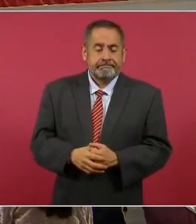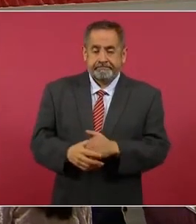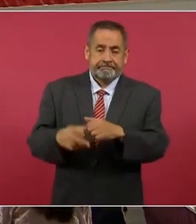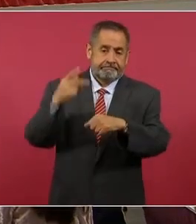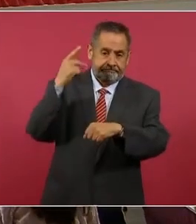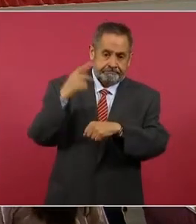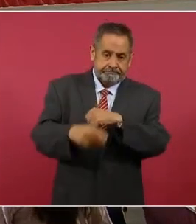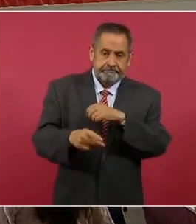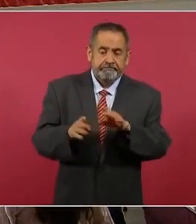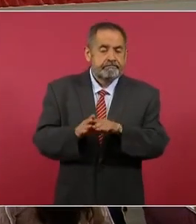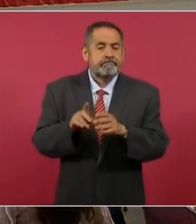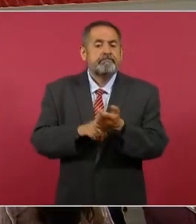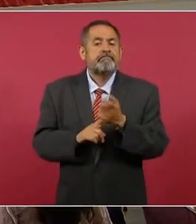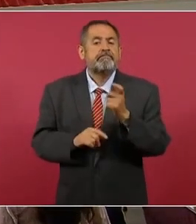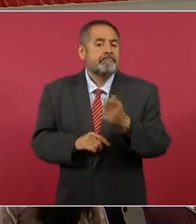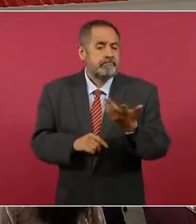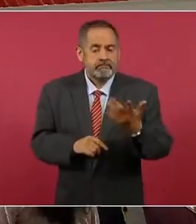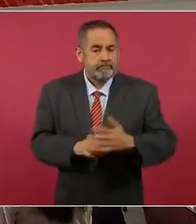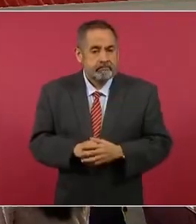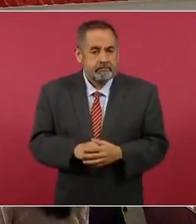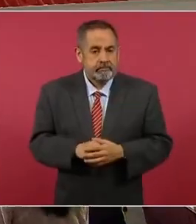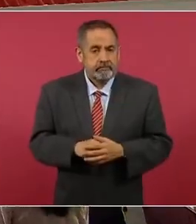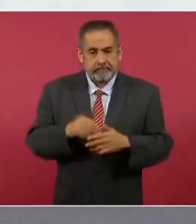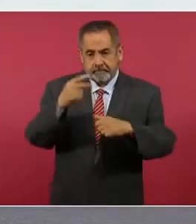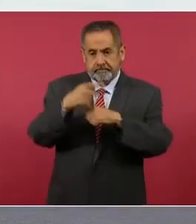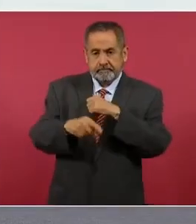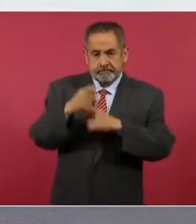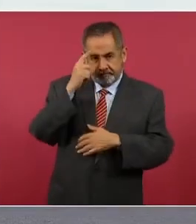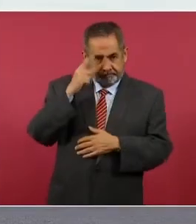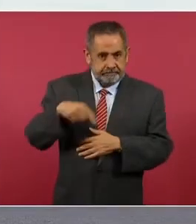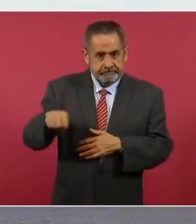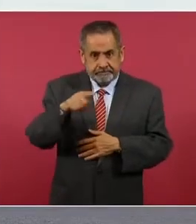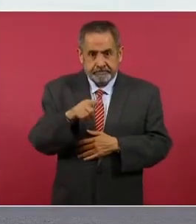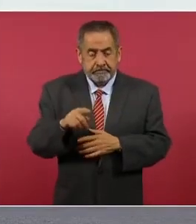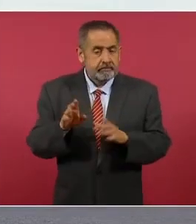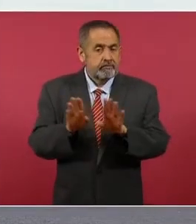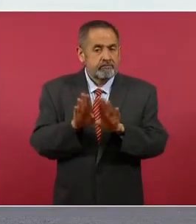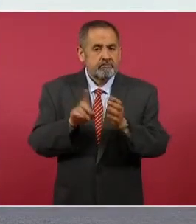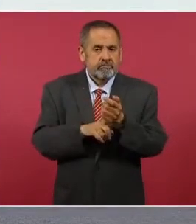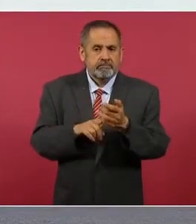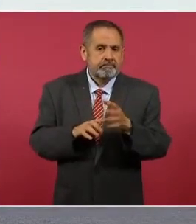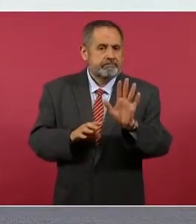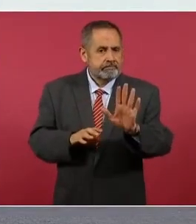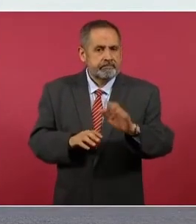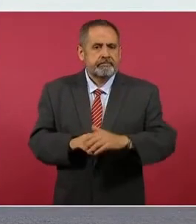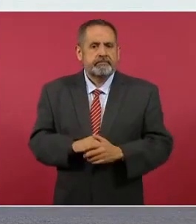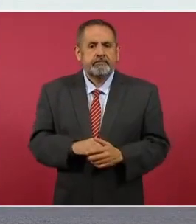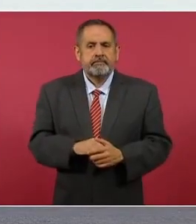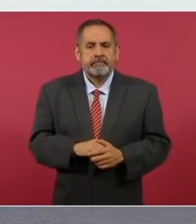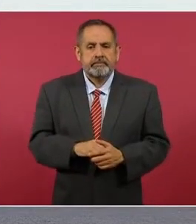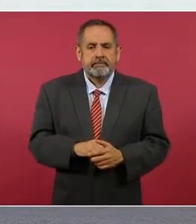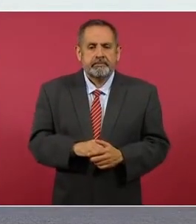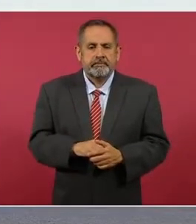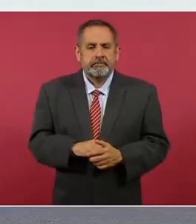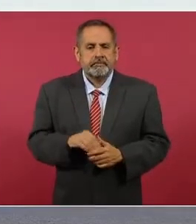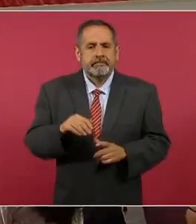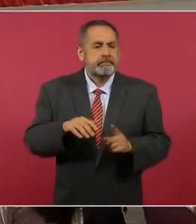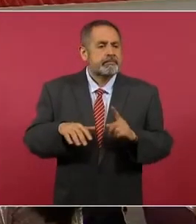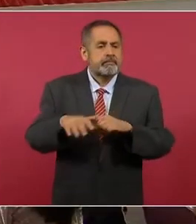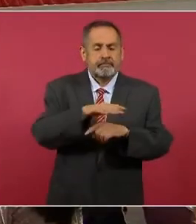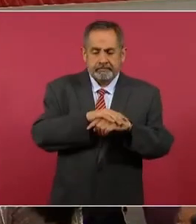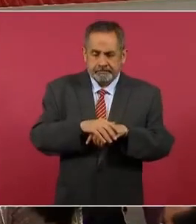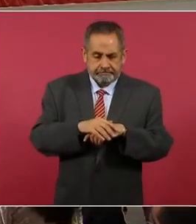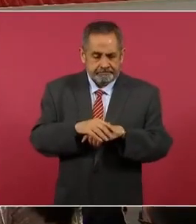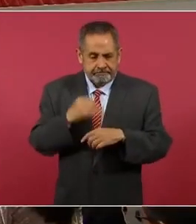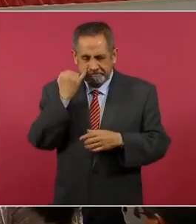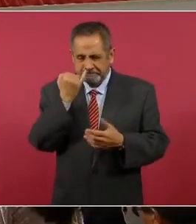para empezar la adicción o para involucrarse en estos circuitos de la adicción es la exposición a armas o